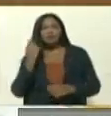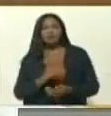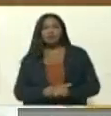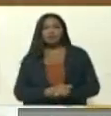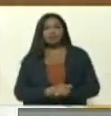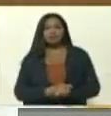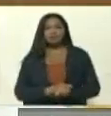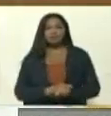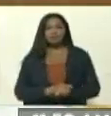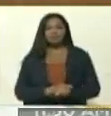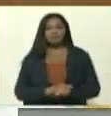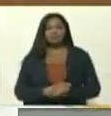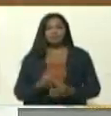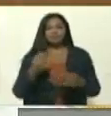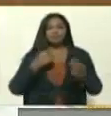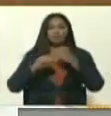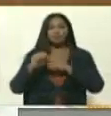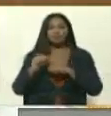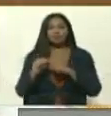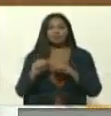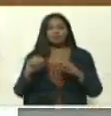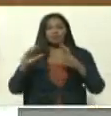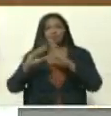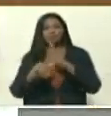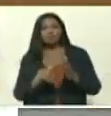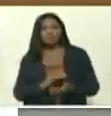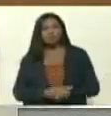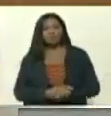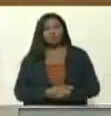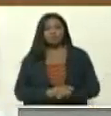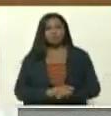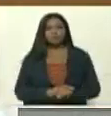criminalística, contra la corrupción,